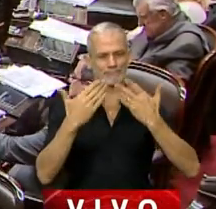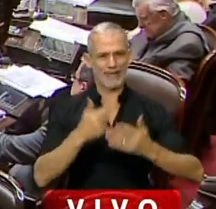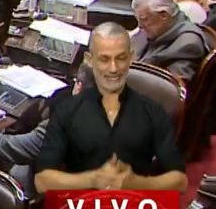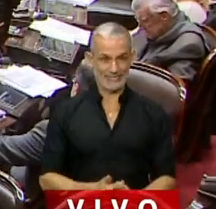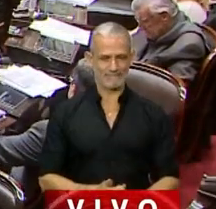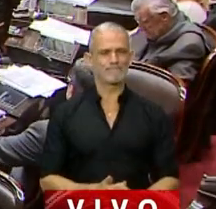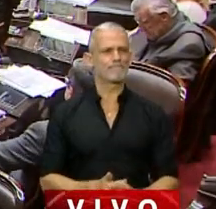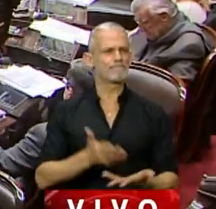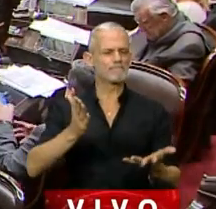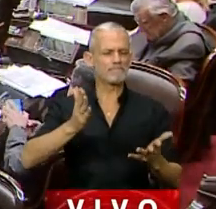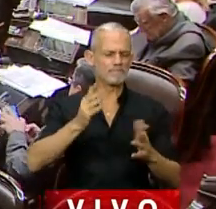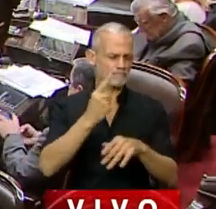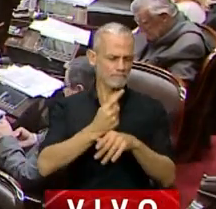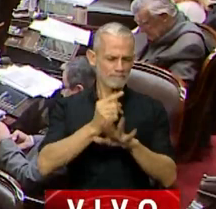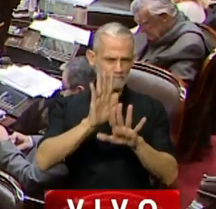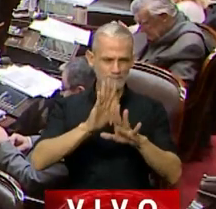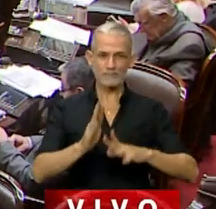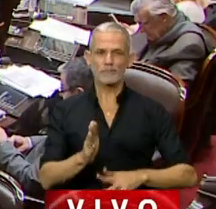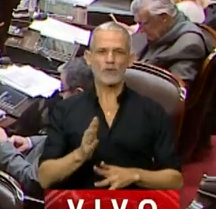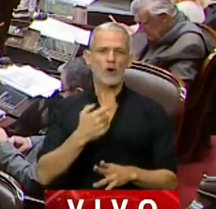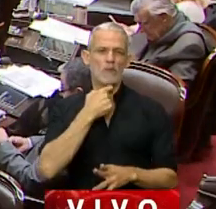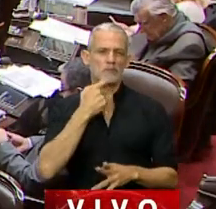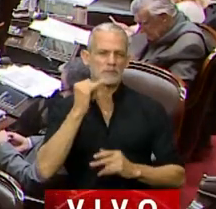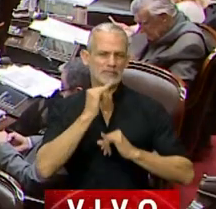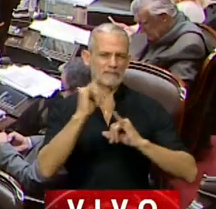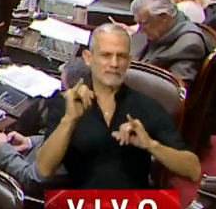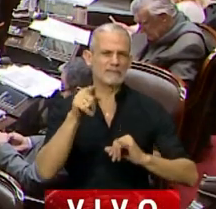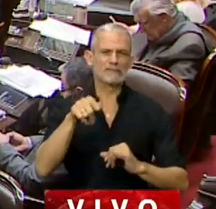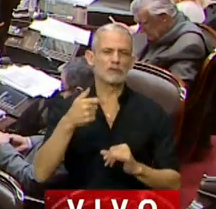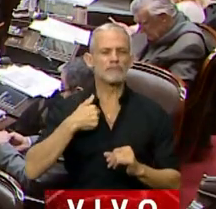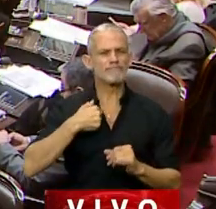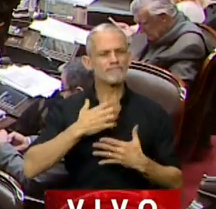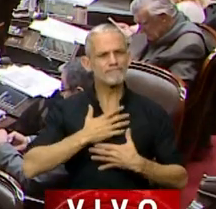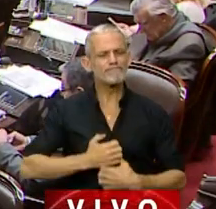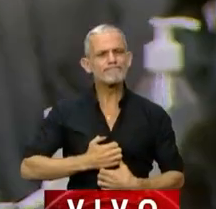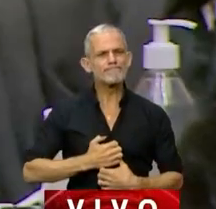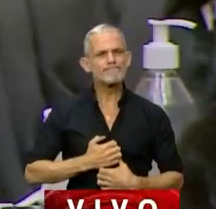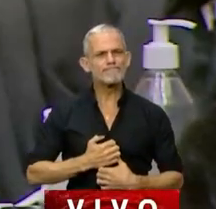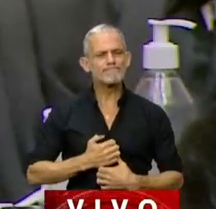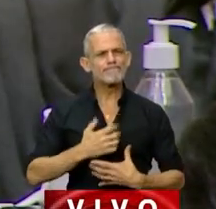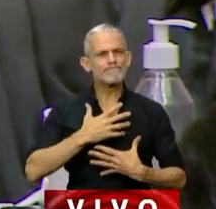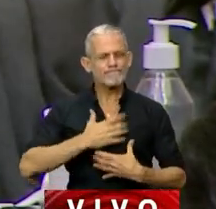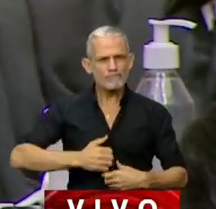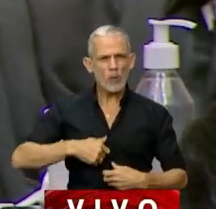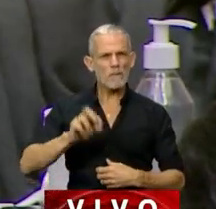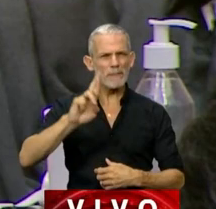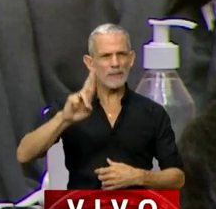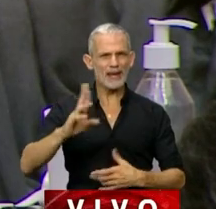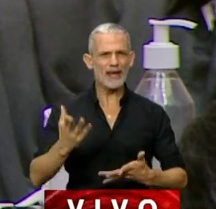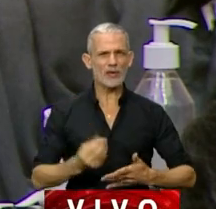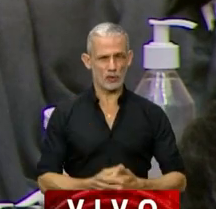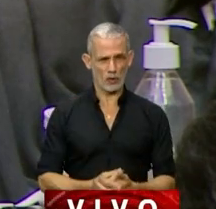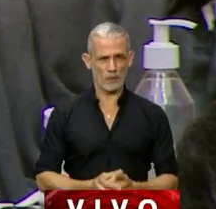Gracias. Déjeme decirle, señor presidente, que vengo con mucha pena a plantear esta cuestión de